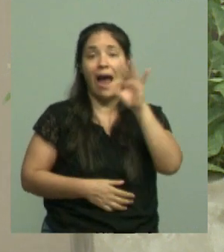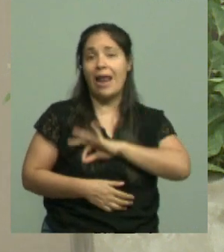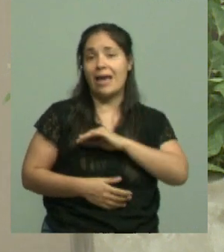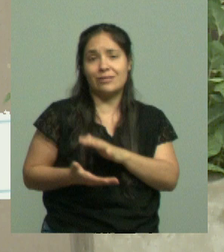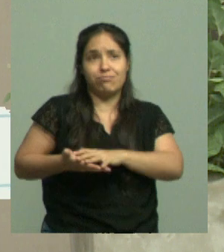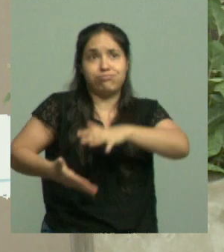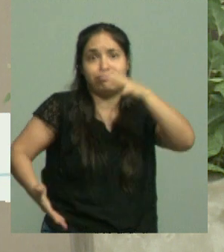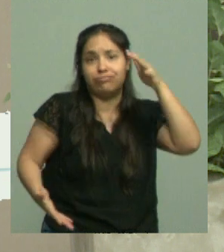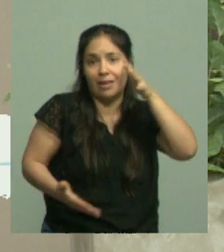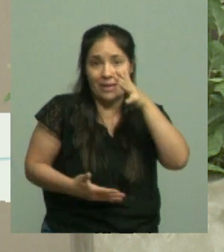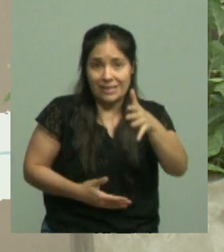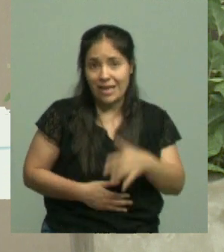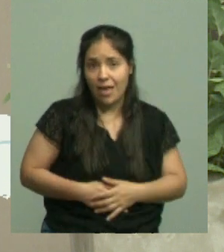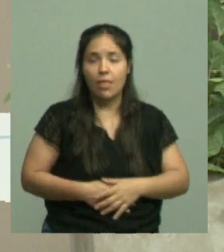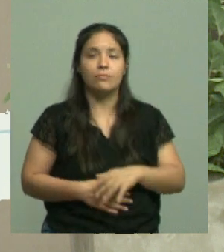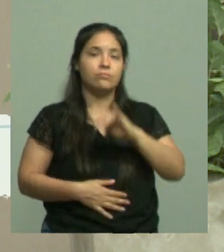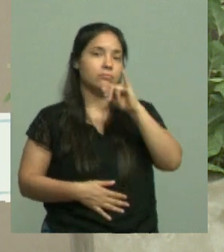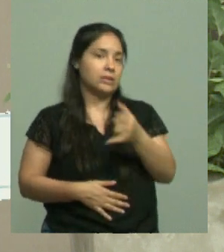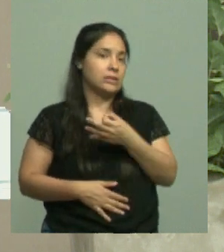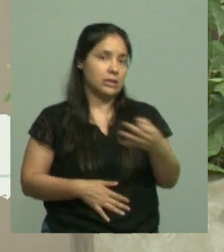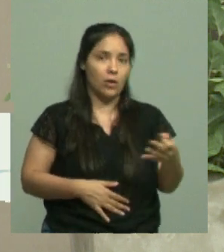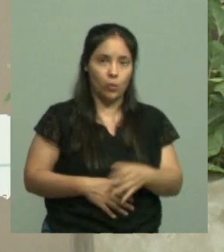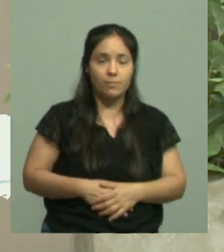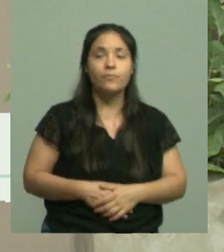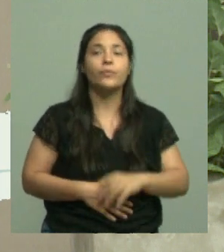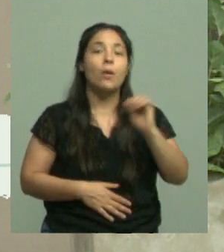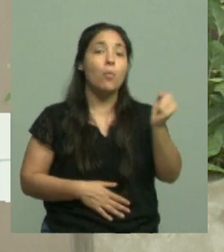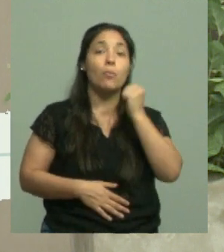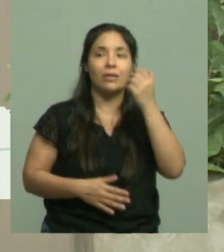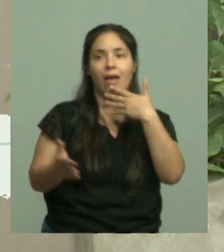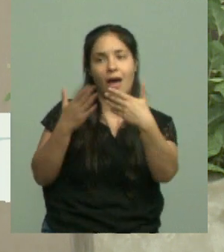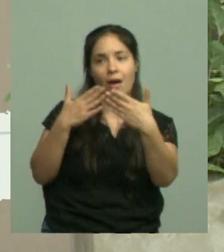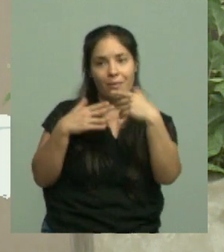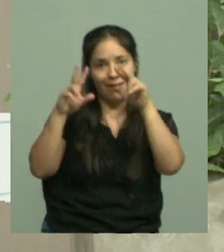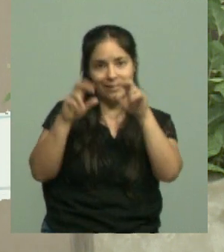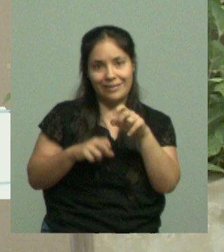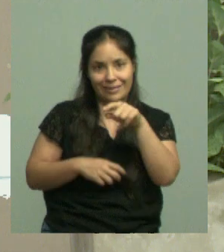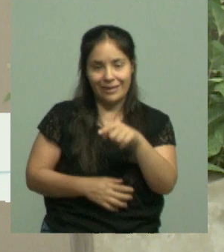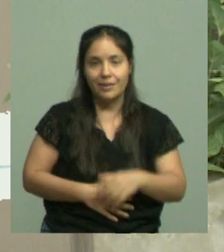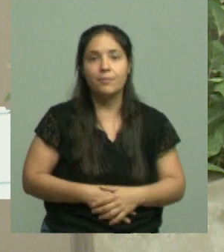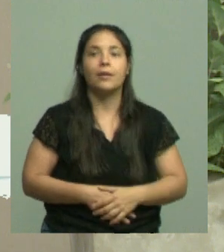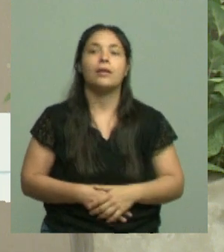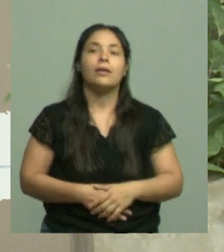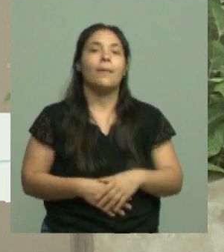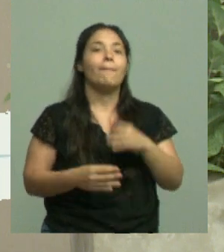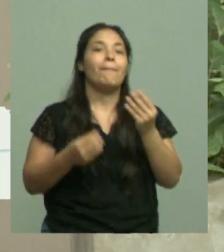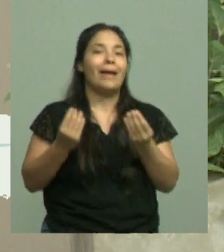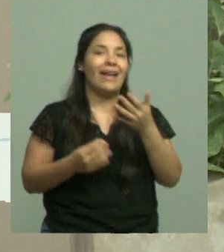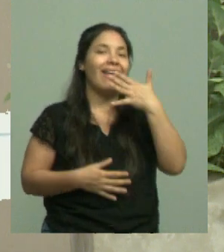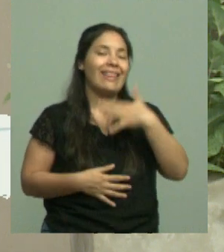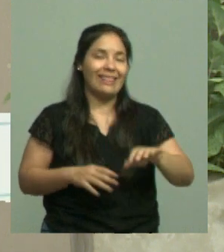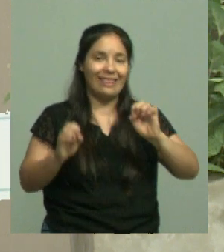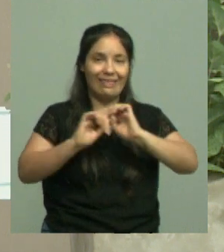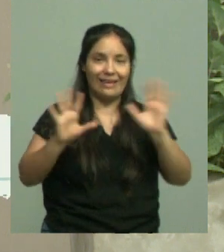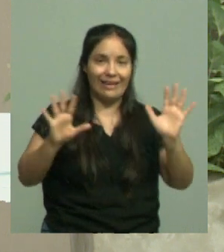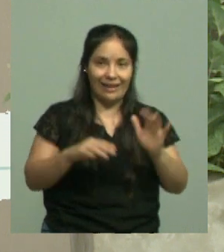ganancia extraordinarios. Sí, tal cual. Bueno, es importante que hablemos con vos de esto porque obviamente lo queremos entender mejor, porque